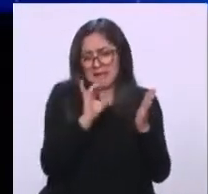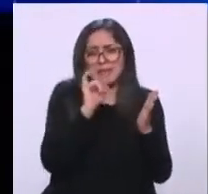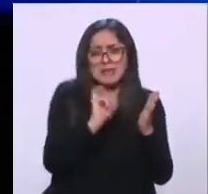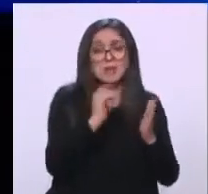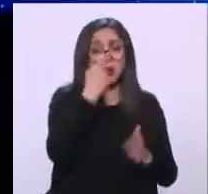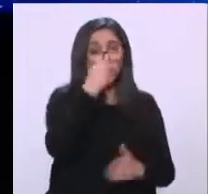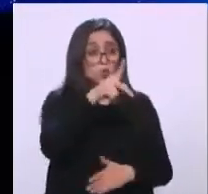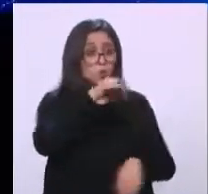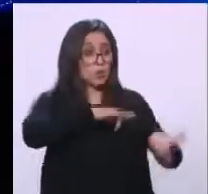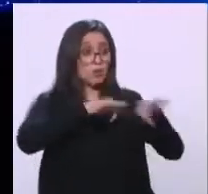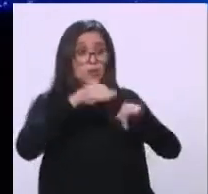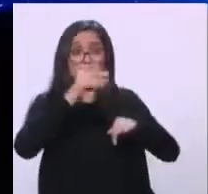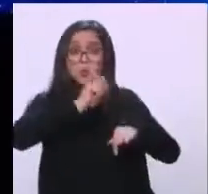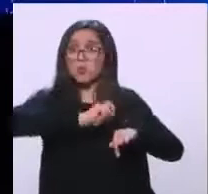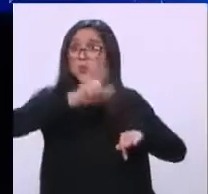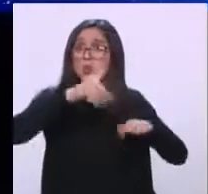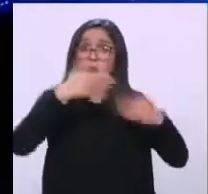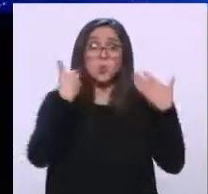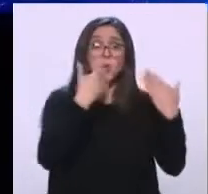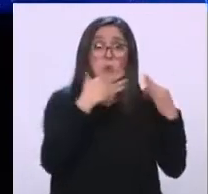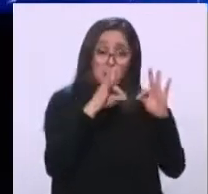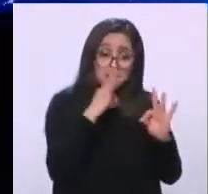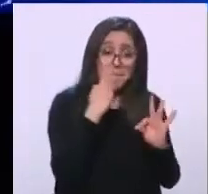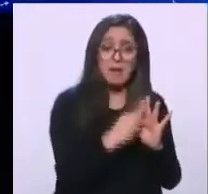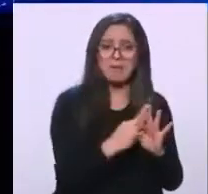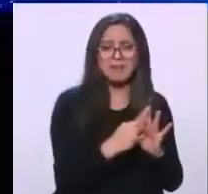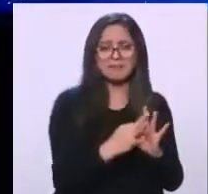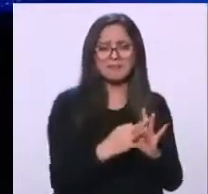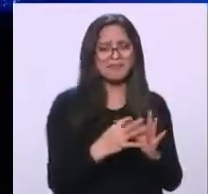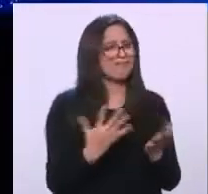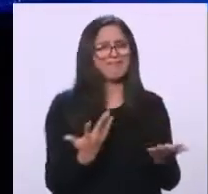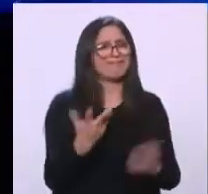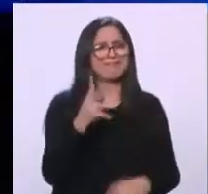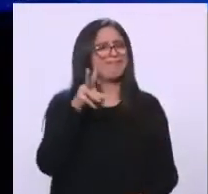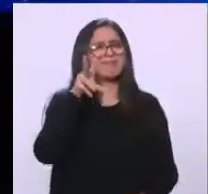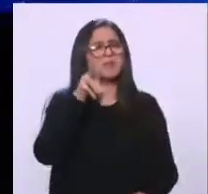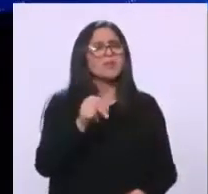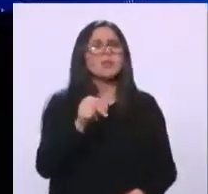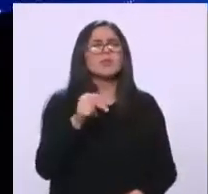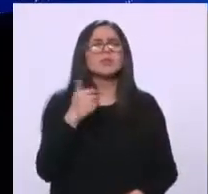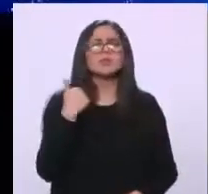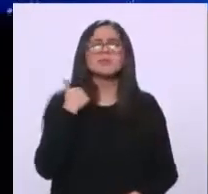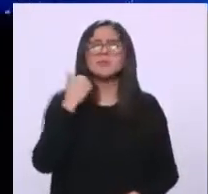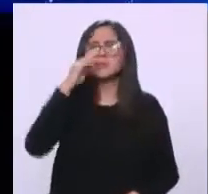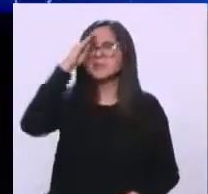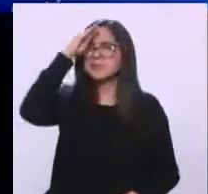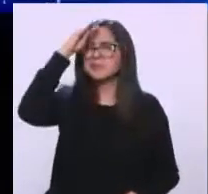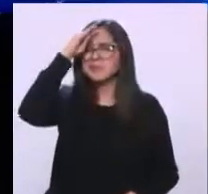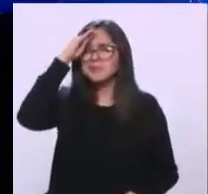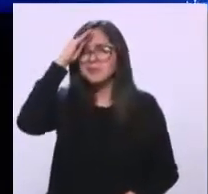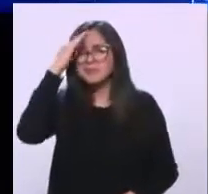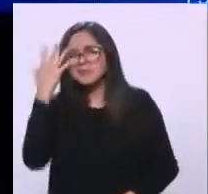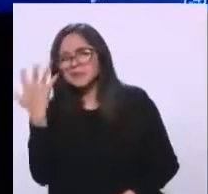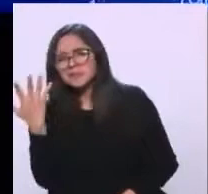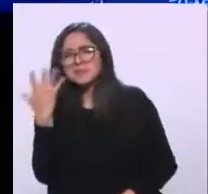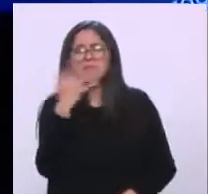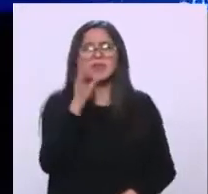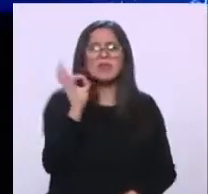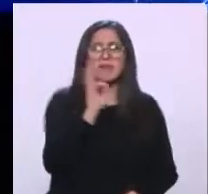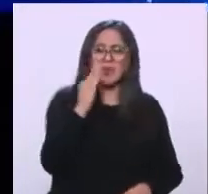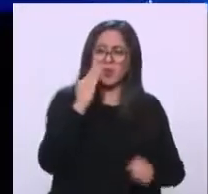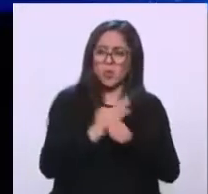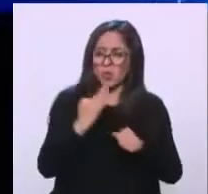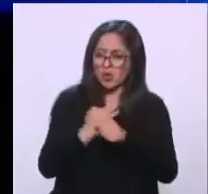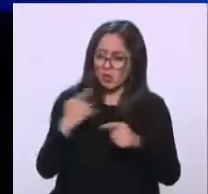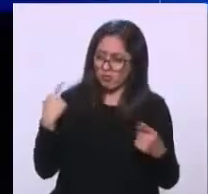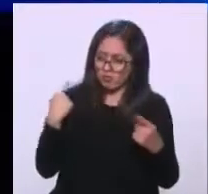sido perfecto, pero tampoco creo, porque me parece que es como, al menos a la luz de los